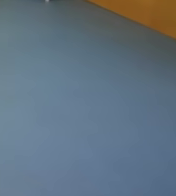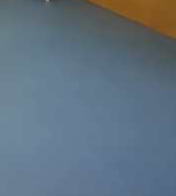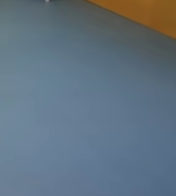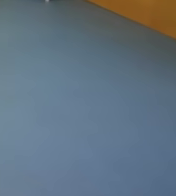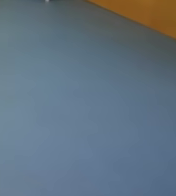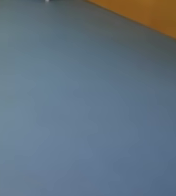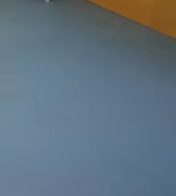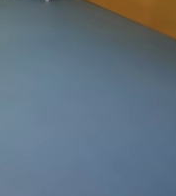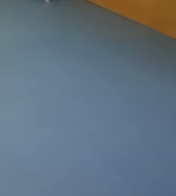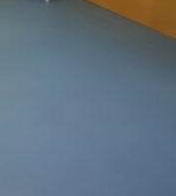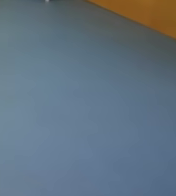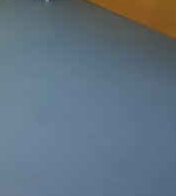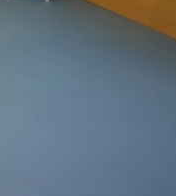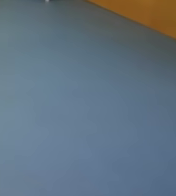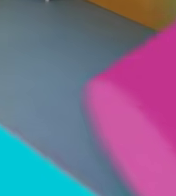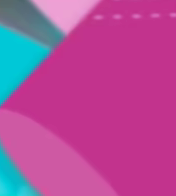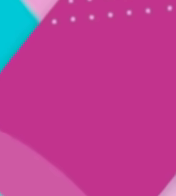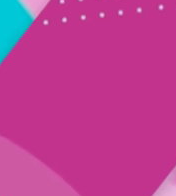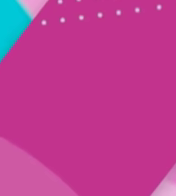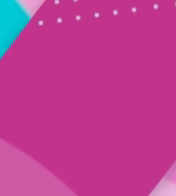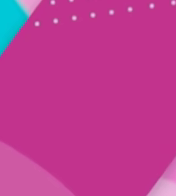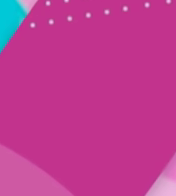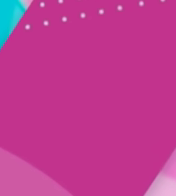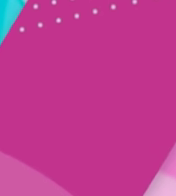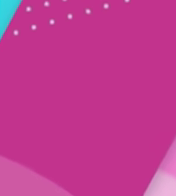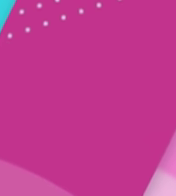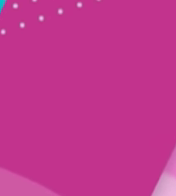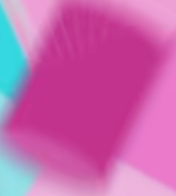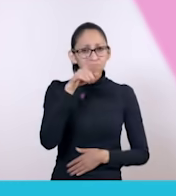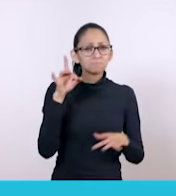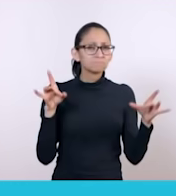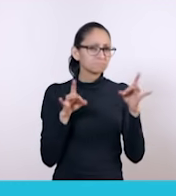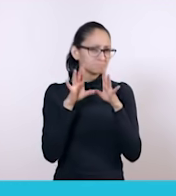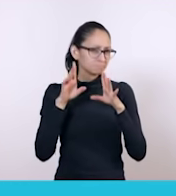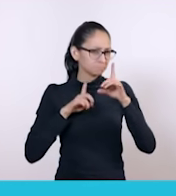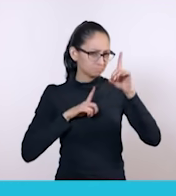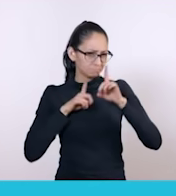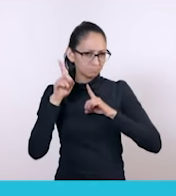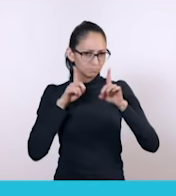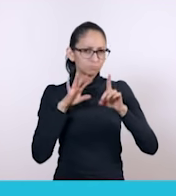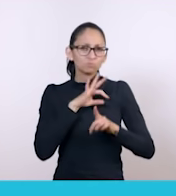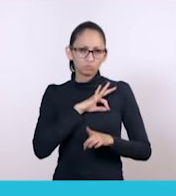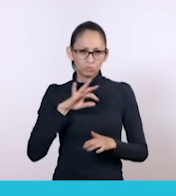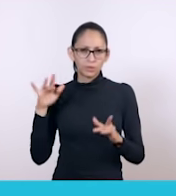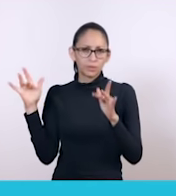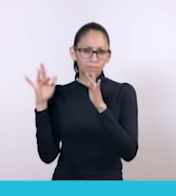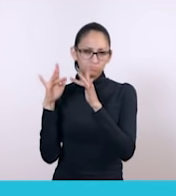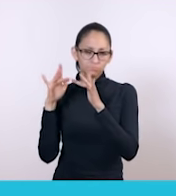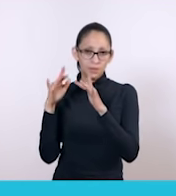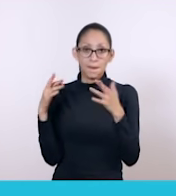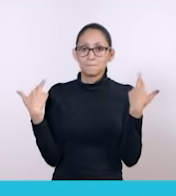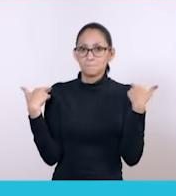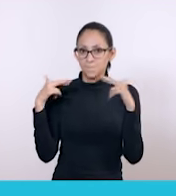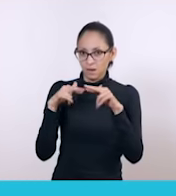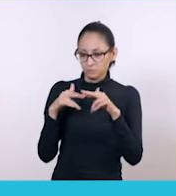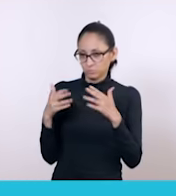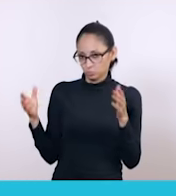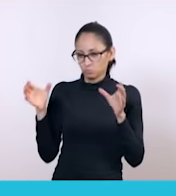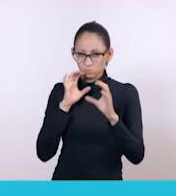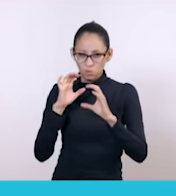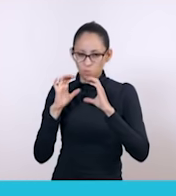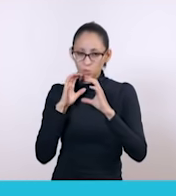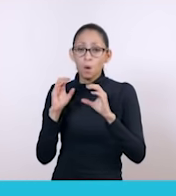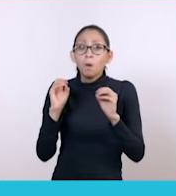y nos vemos hasta la próxima. Si tienes alguna duda, comunícate con tu maestra o